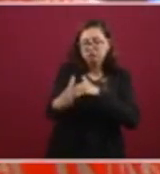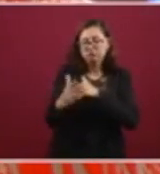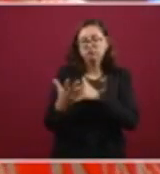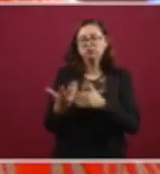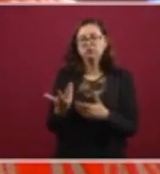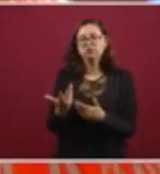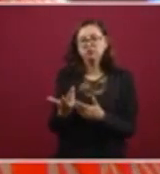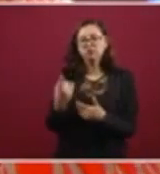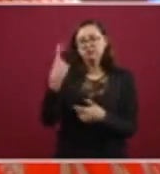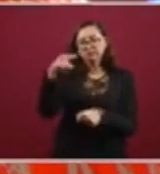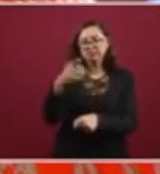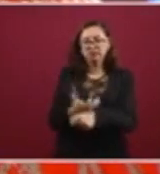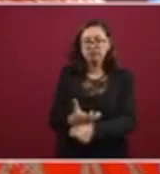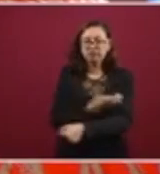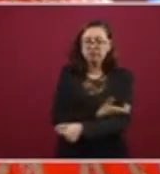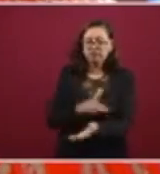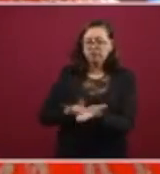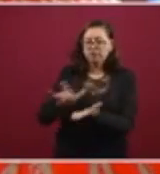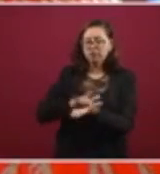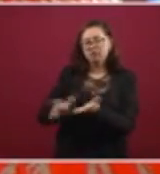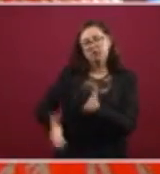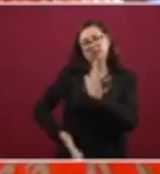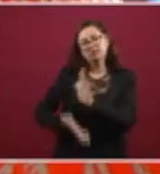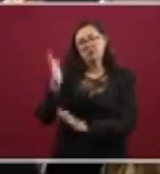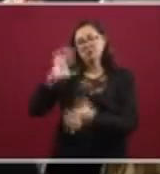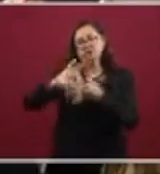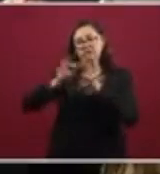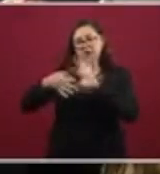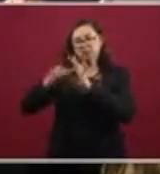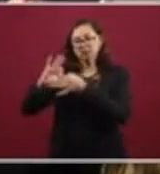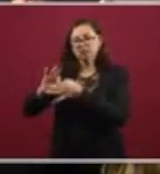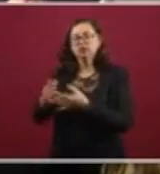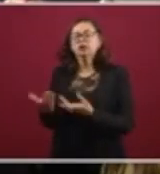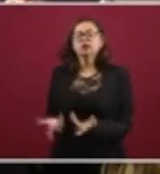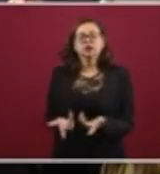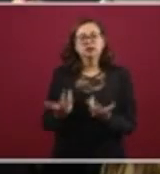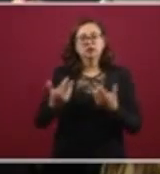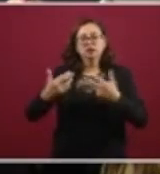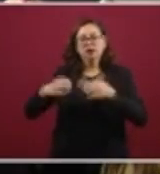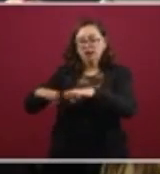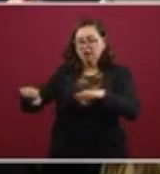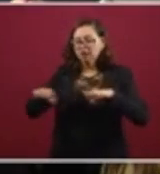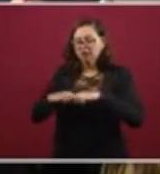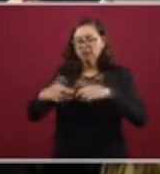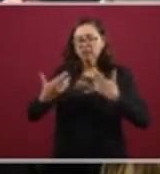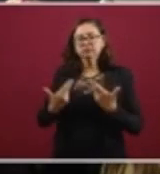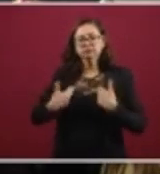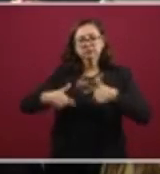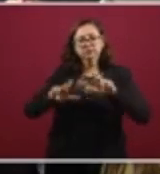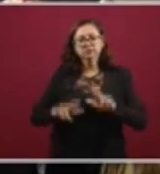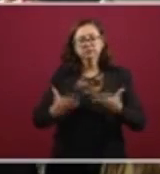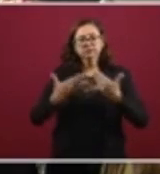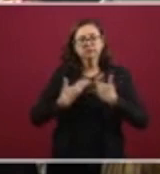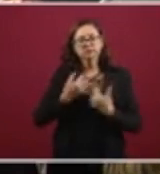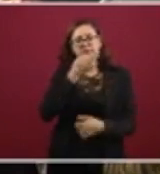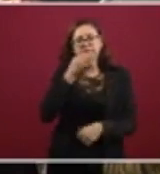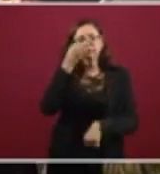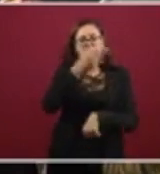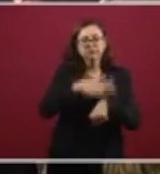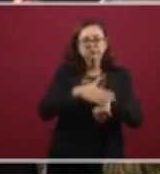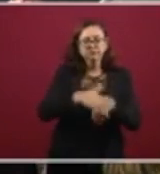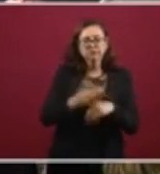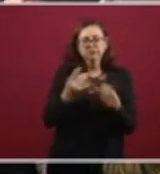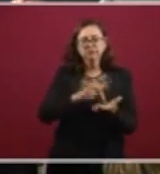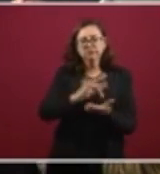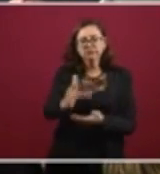para acompañar a los atletas hacia Tokio. De nombre de toda la delegación, presidente, pues agradecerte el apoyo, el entusiasmo que perduró en